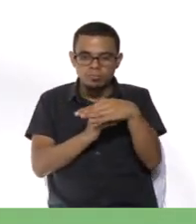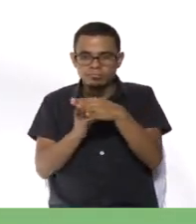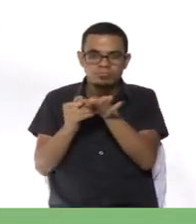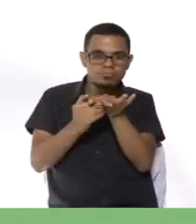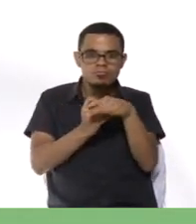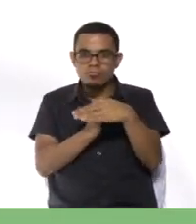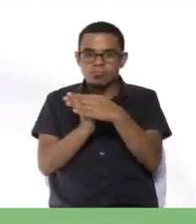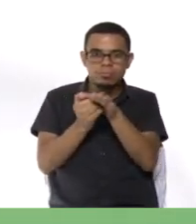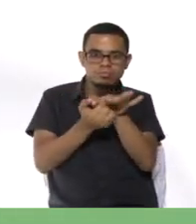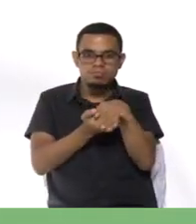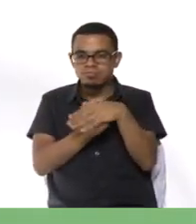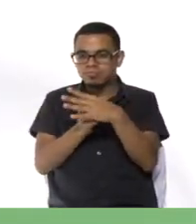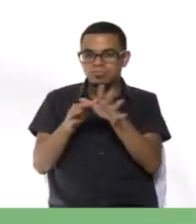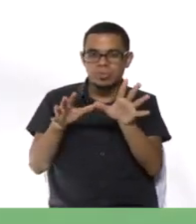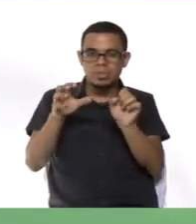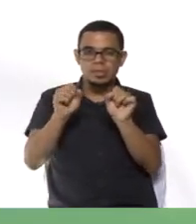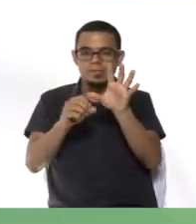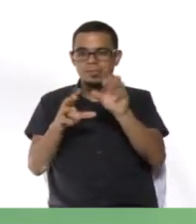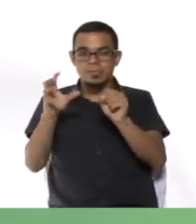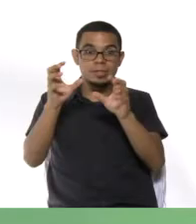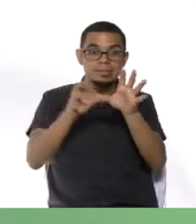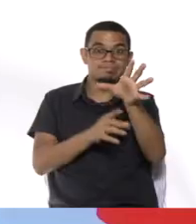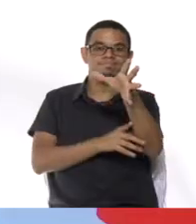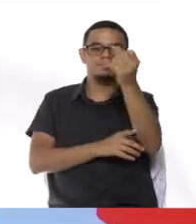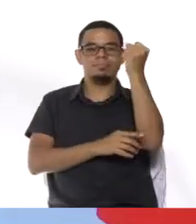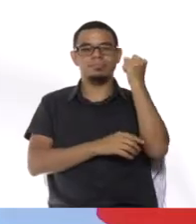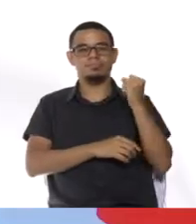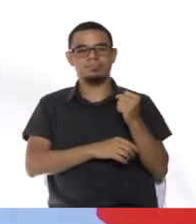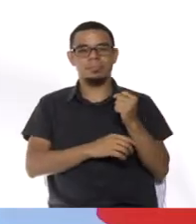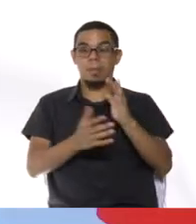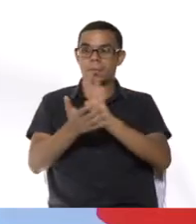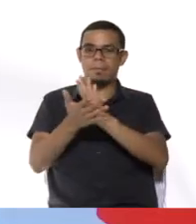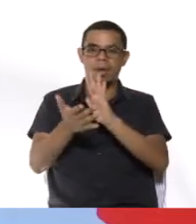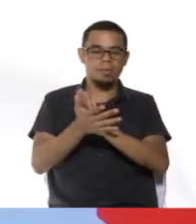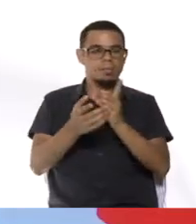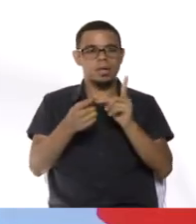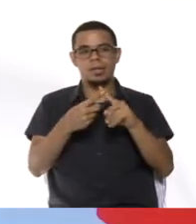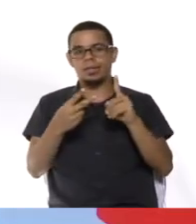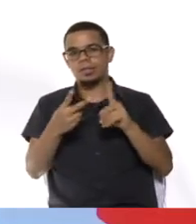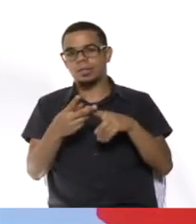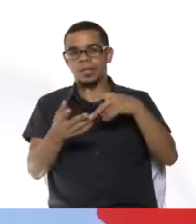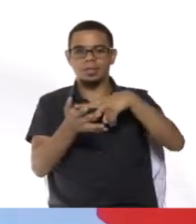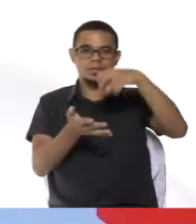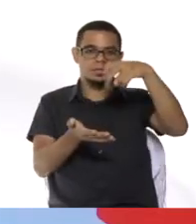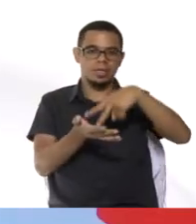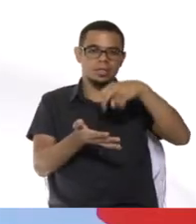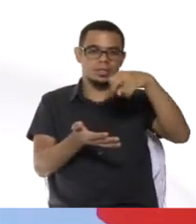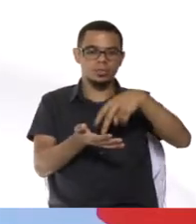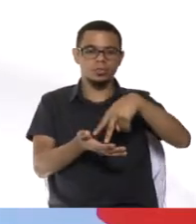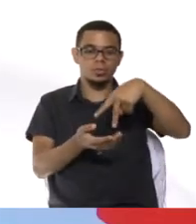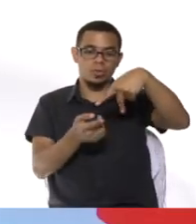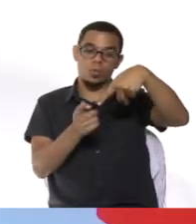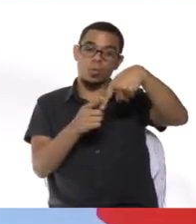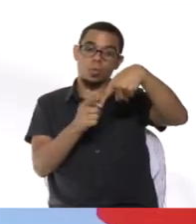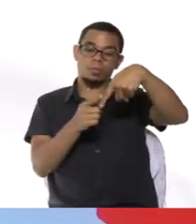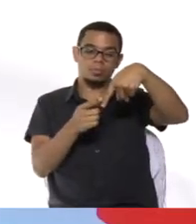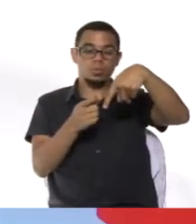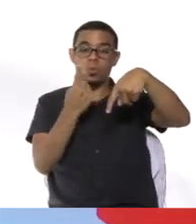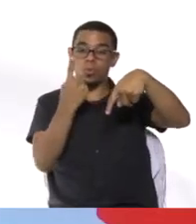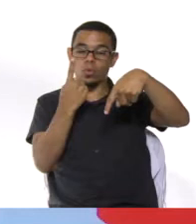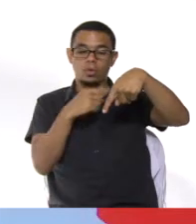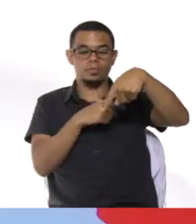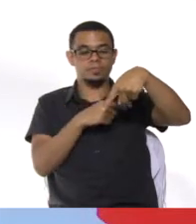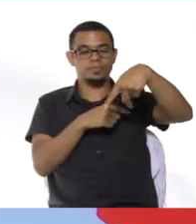sucesivamente, brincando en los 2 pies, dando palmadas. De esta manera se van a divertir muchísimo nuestras niñas y nuestros